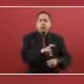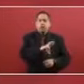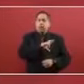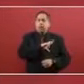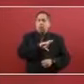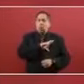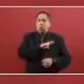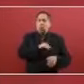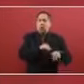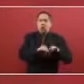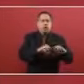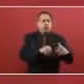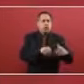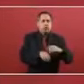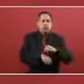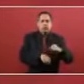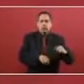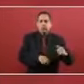particulares.